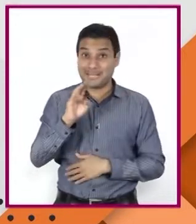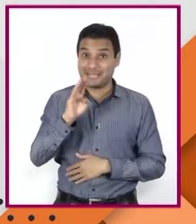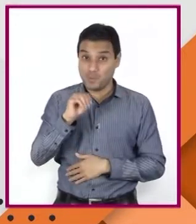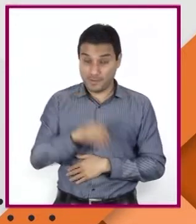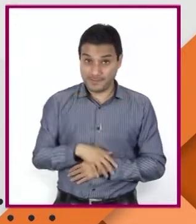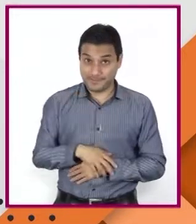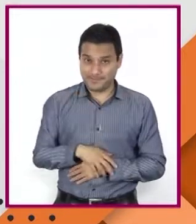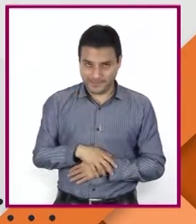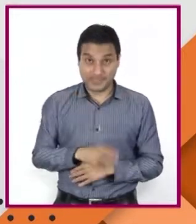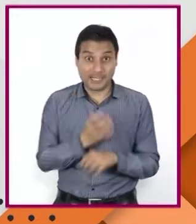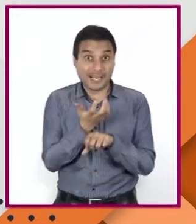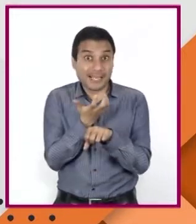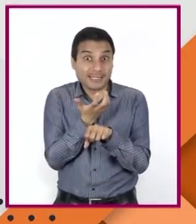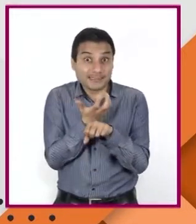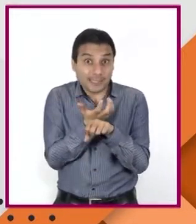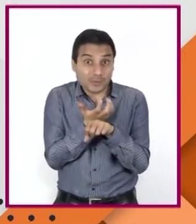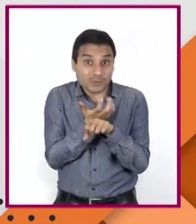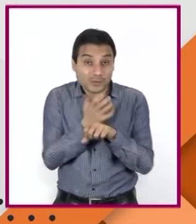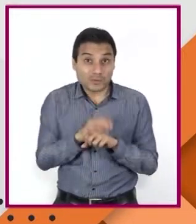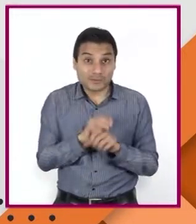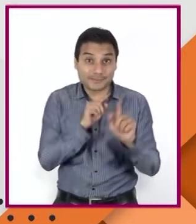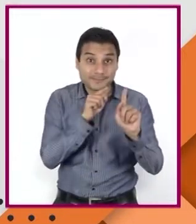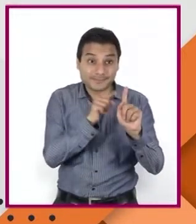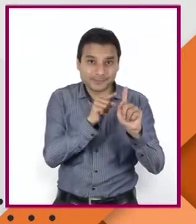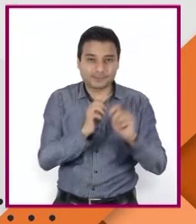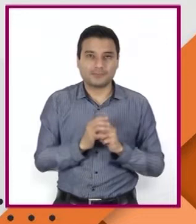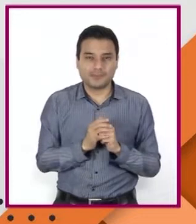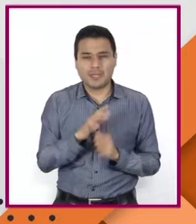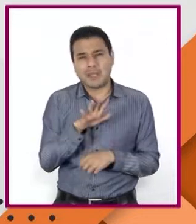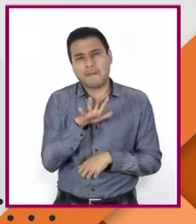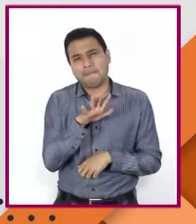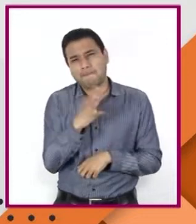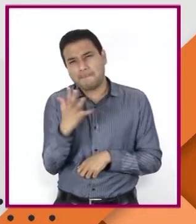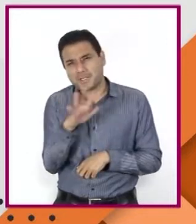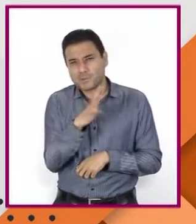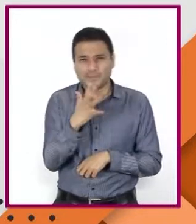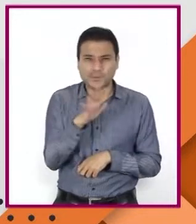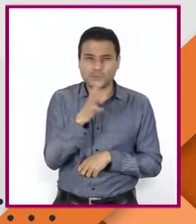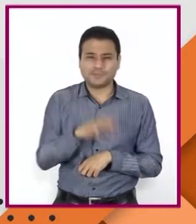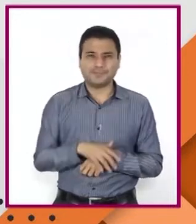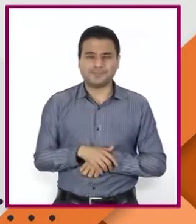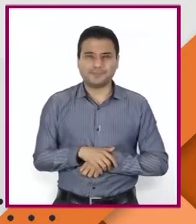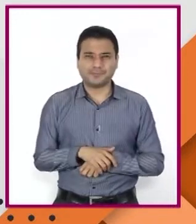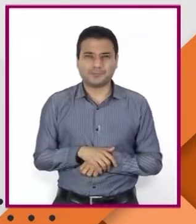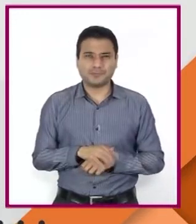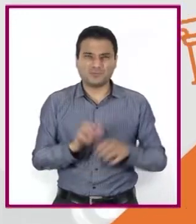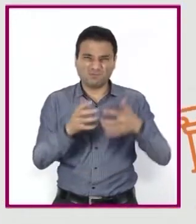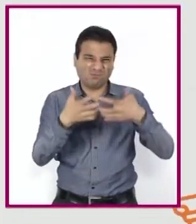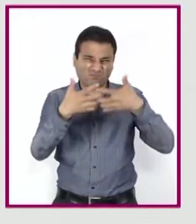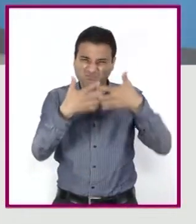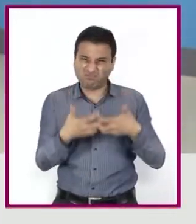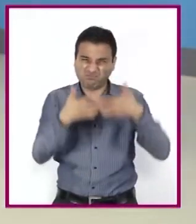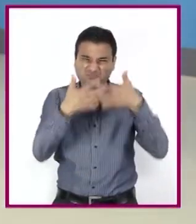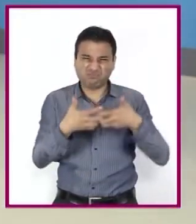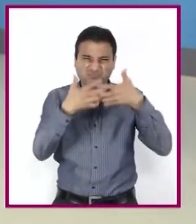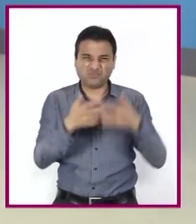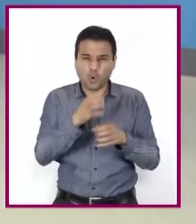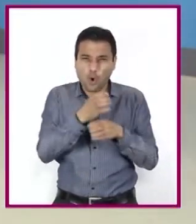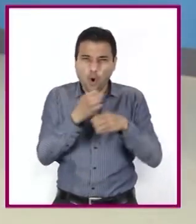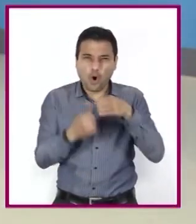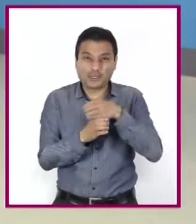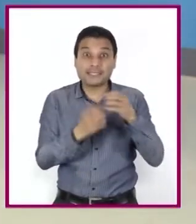1929, Estados Unidos de América generaba alrededor de la mitad de la producción industrial del mundo.